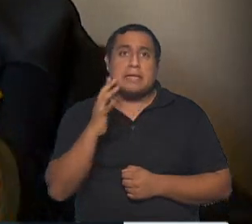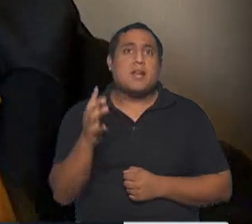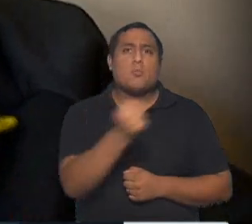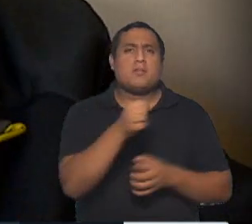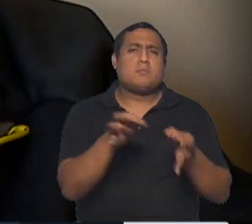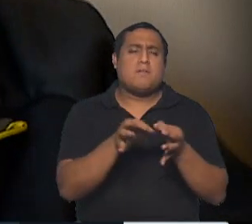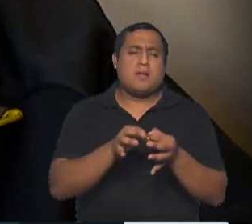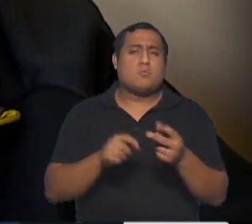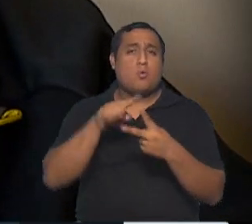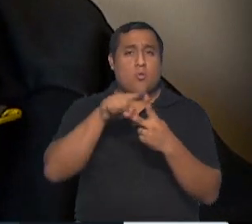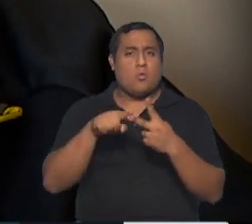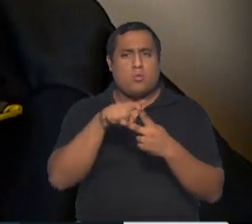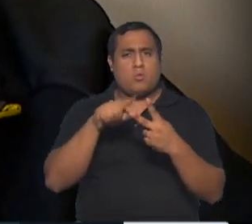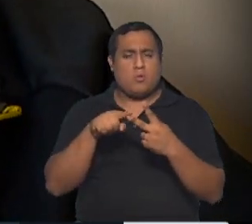supuestos.